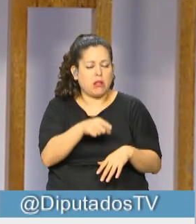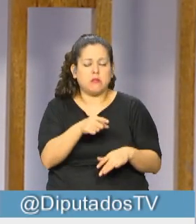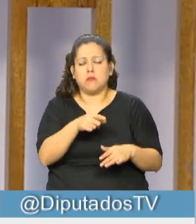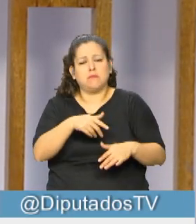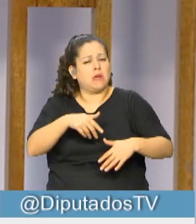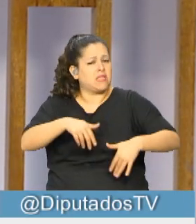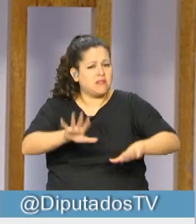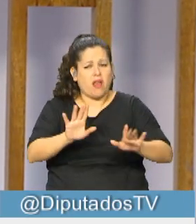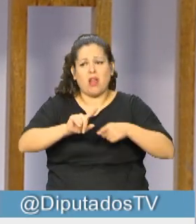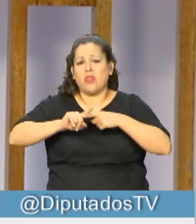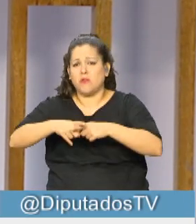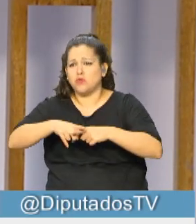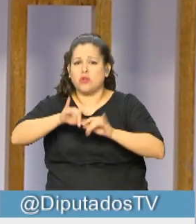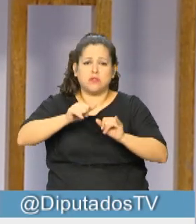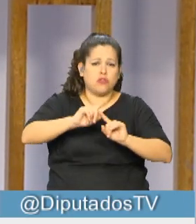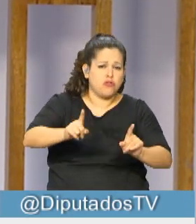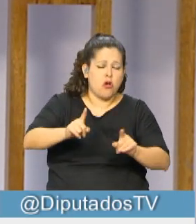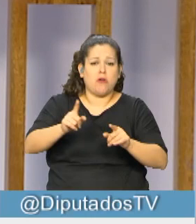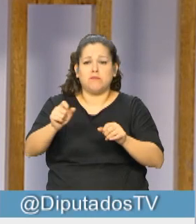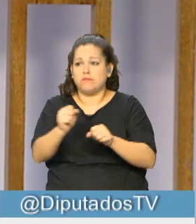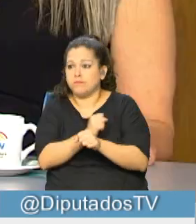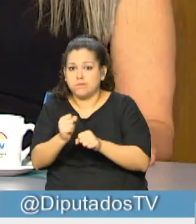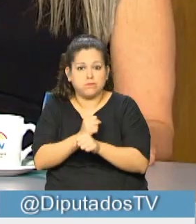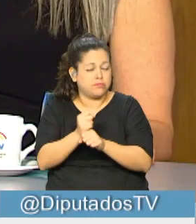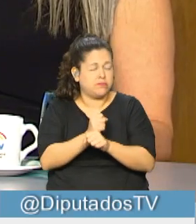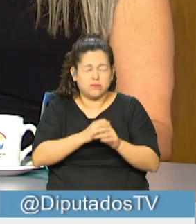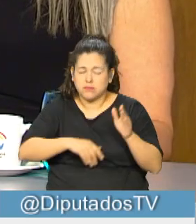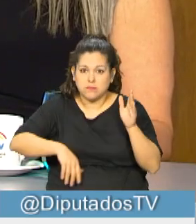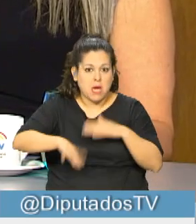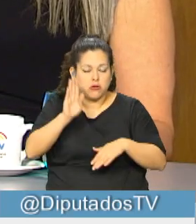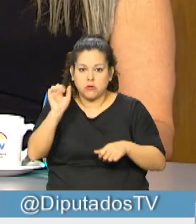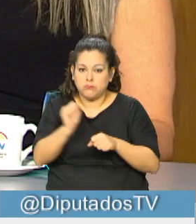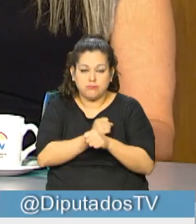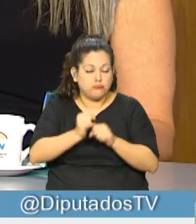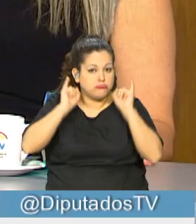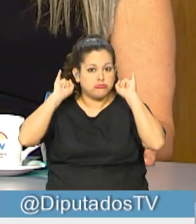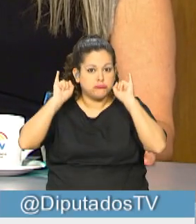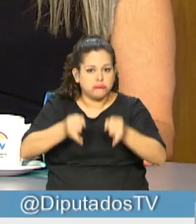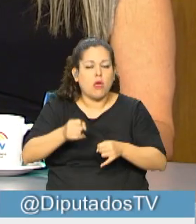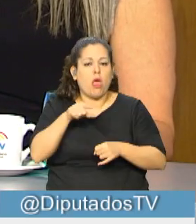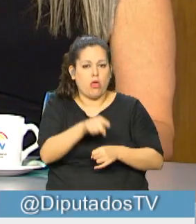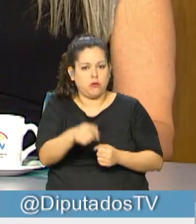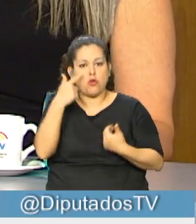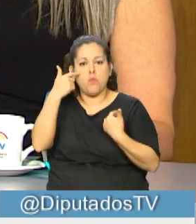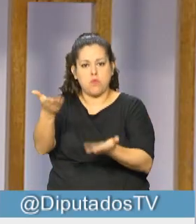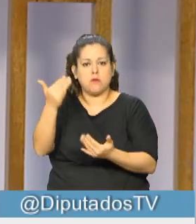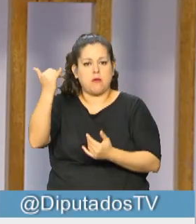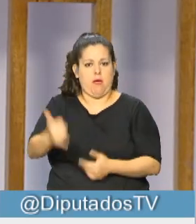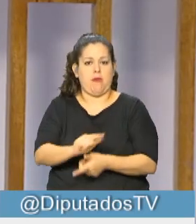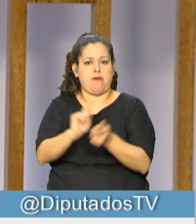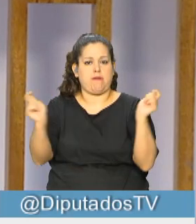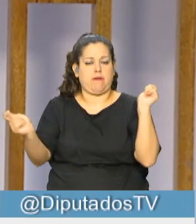digo, de discusiones o no, que haya salido prácticamente por unanimidad, creo que muestra un cambio